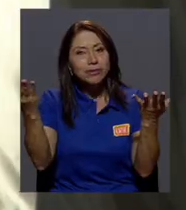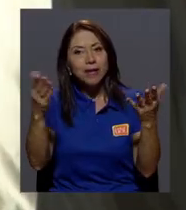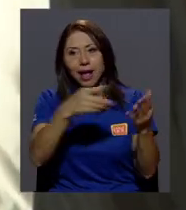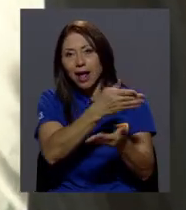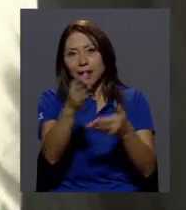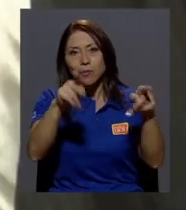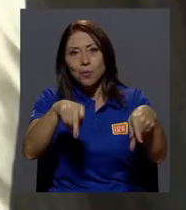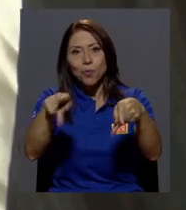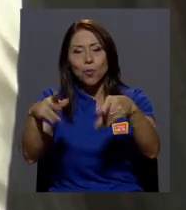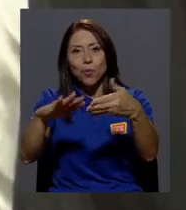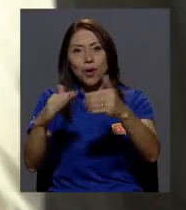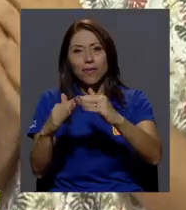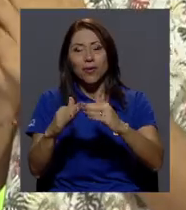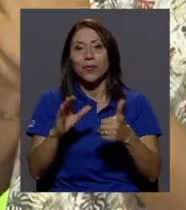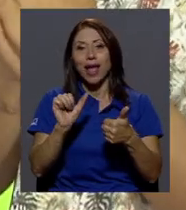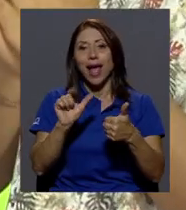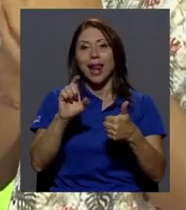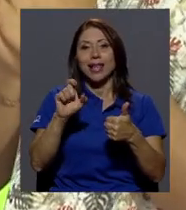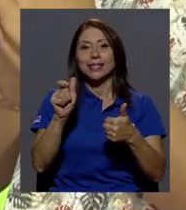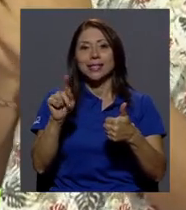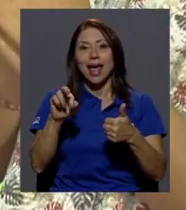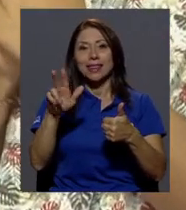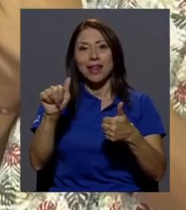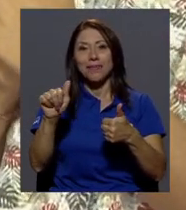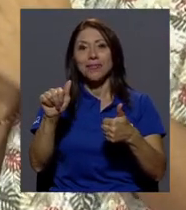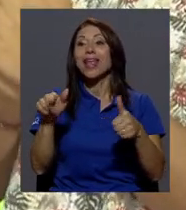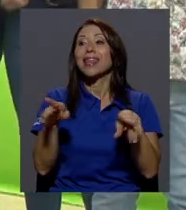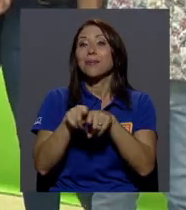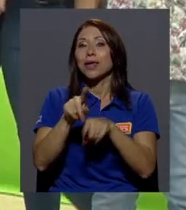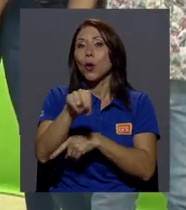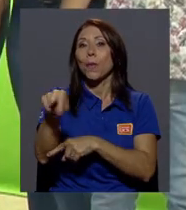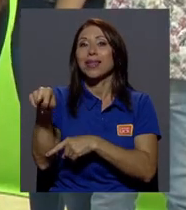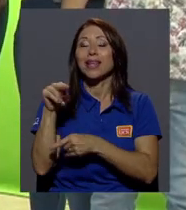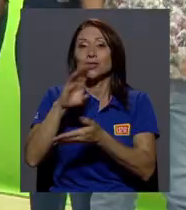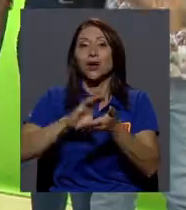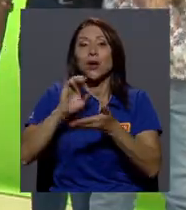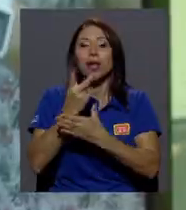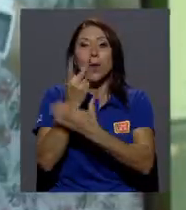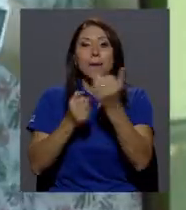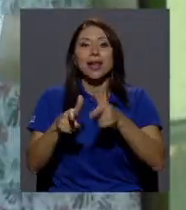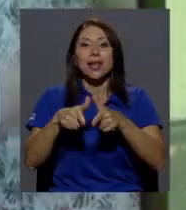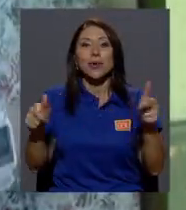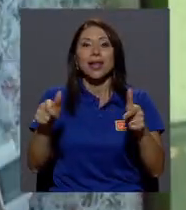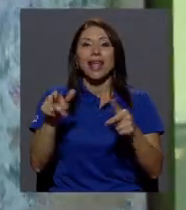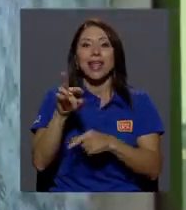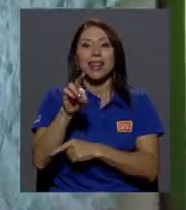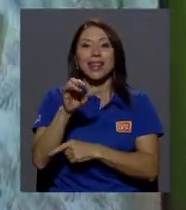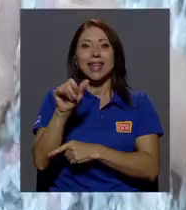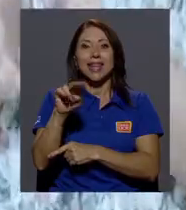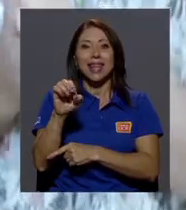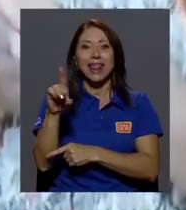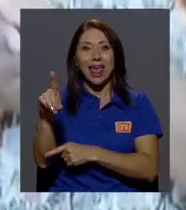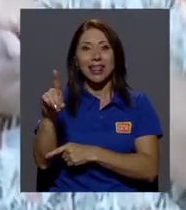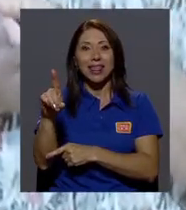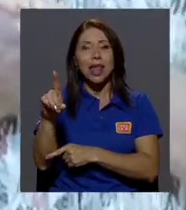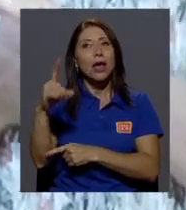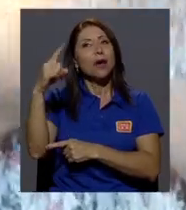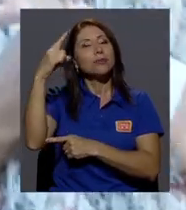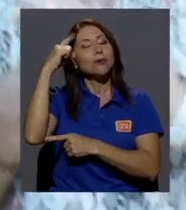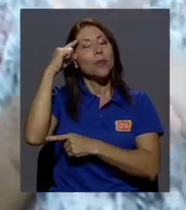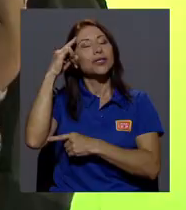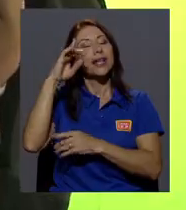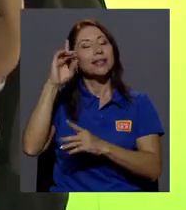el pueblo. Alexandra y sus compañeros del Colegio Bilingüe de la Trinidad se transportaron por unos instantes a La Habana,